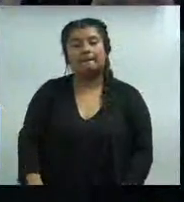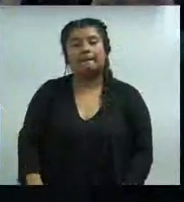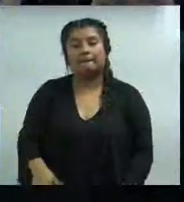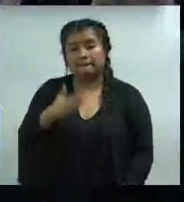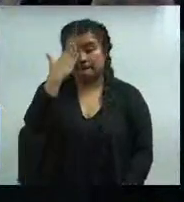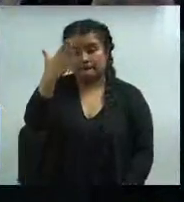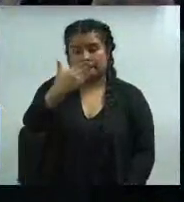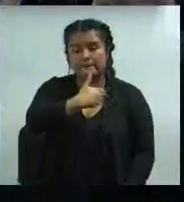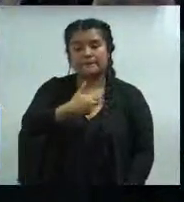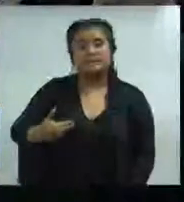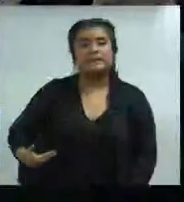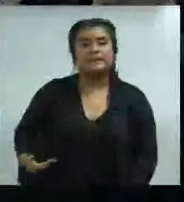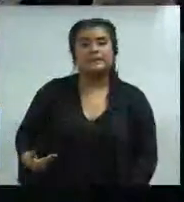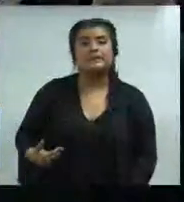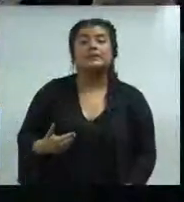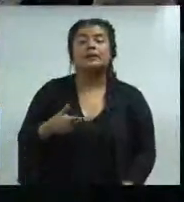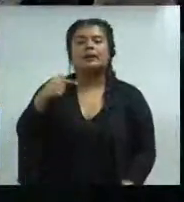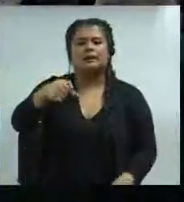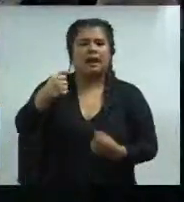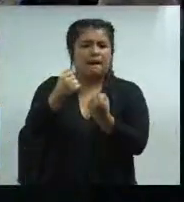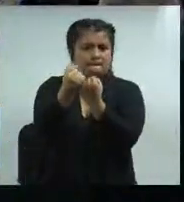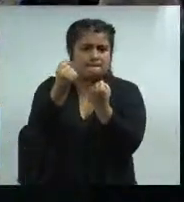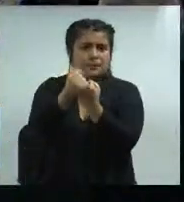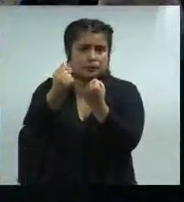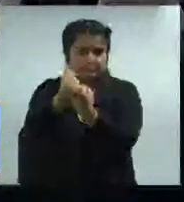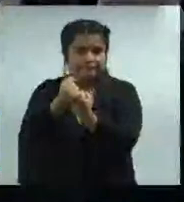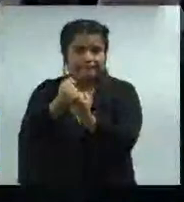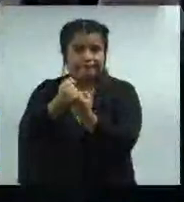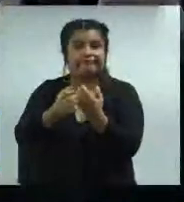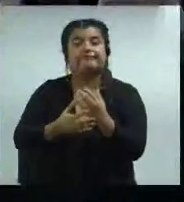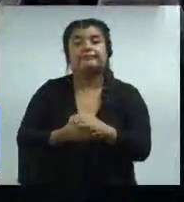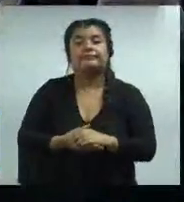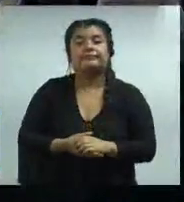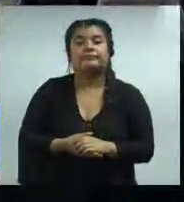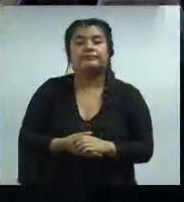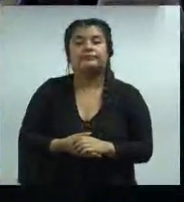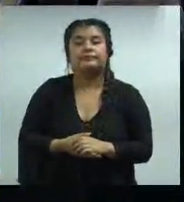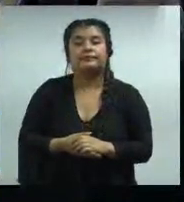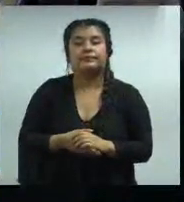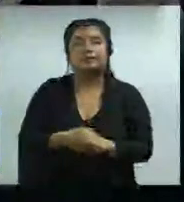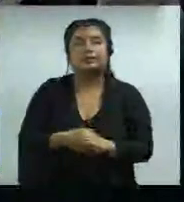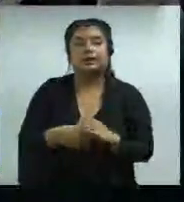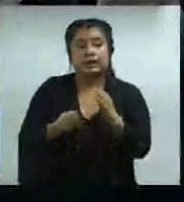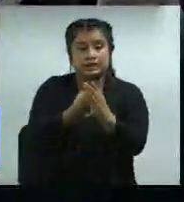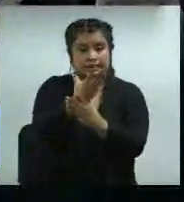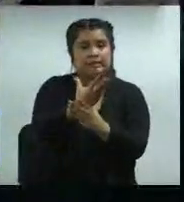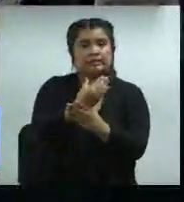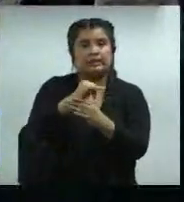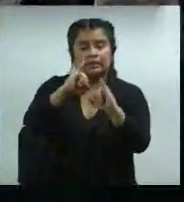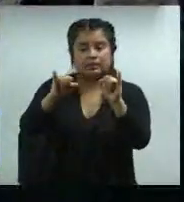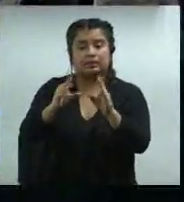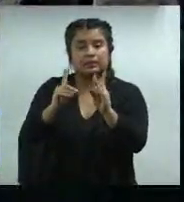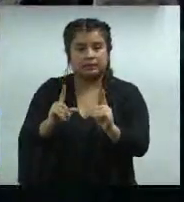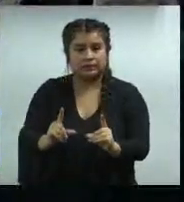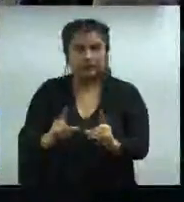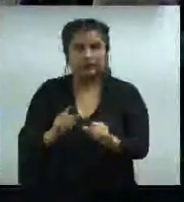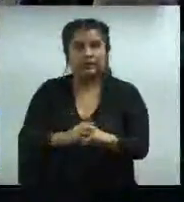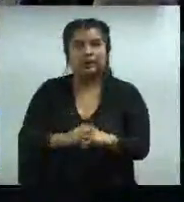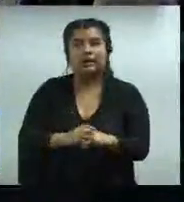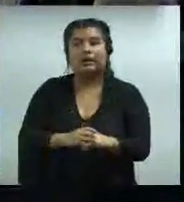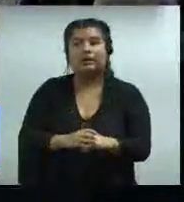Gracias, presidente. Yo quiero apoyar la iniciativa de Junta Directiva de proponer a jefes y subjefes de